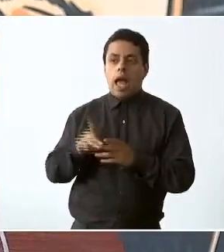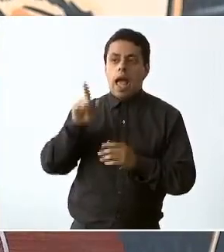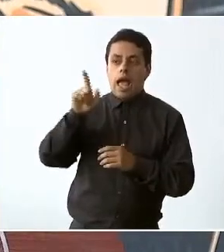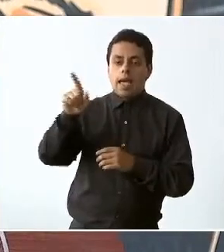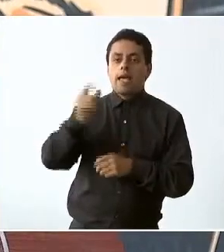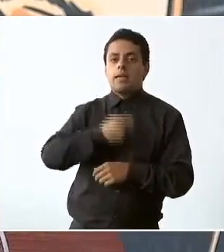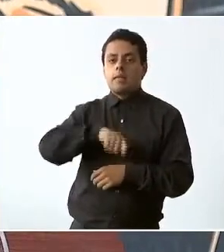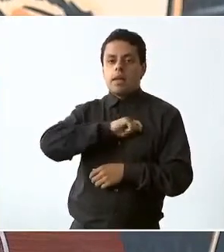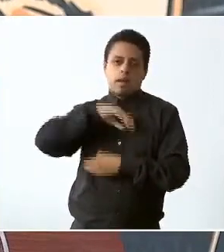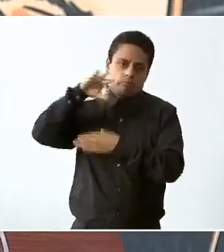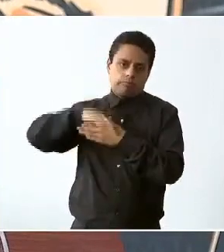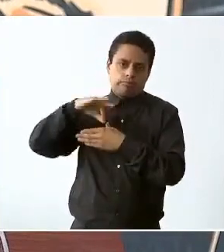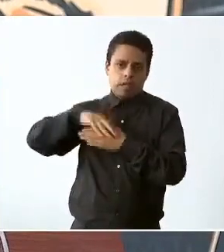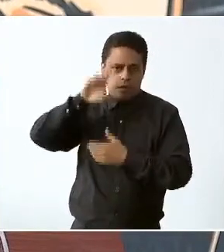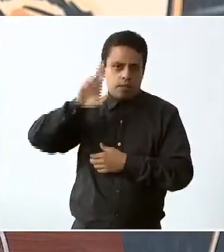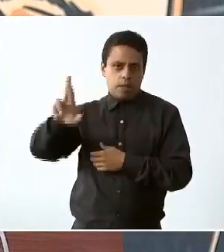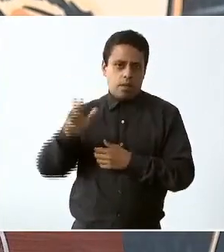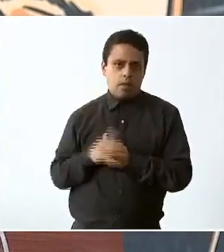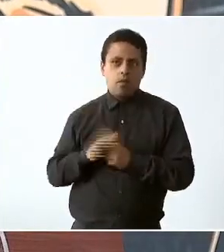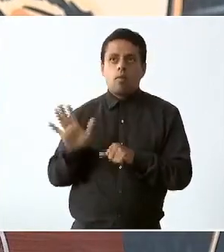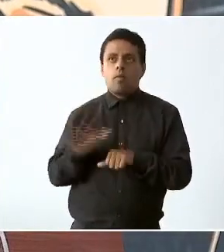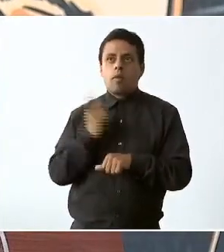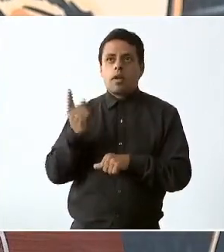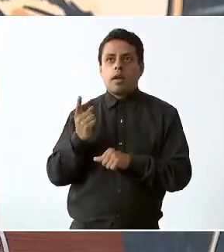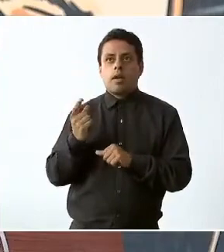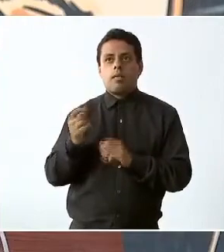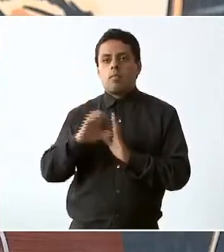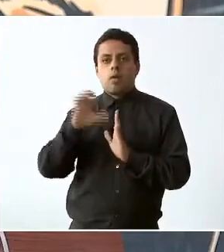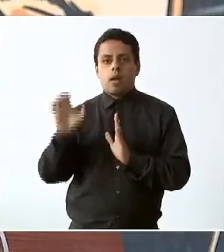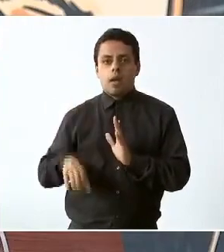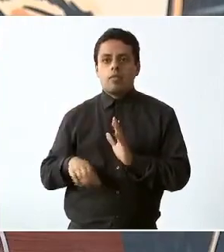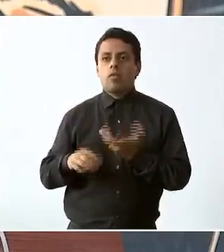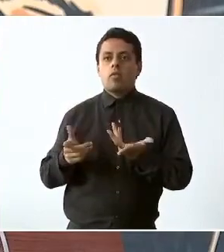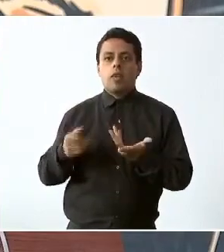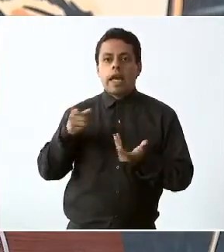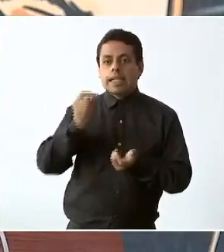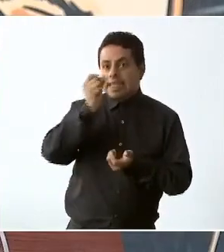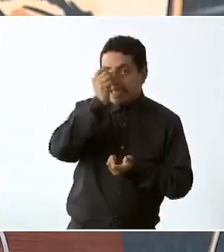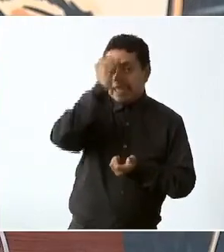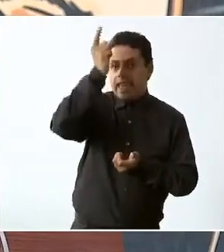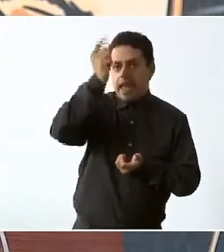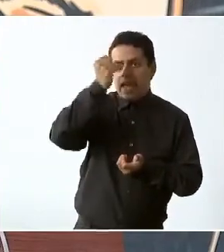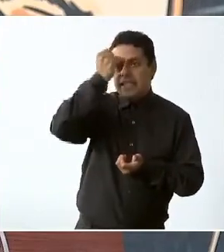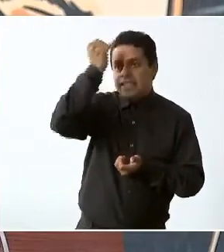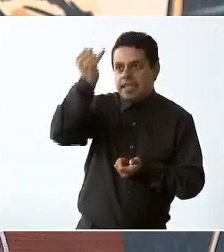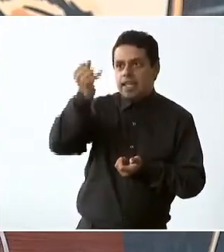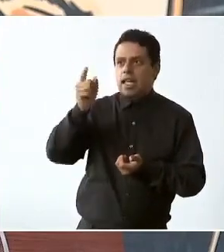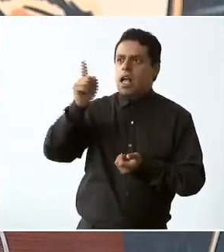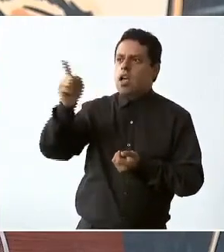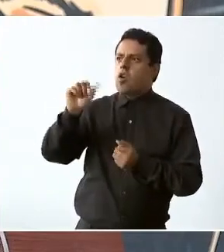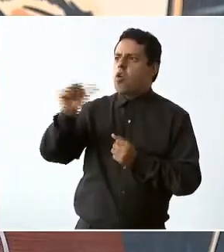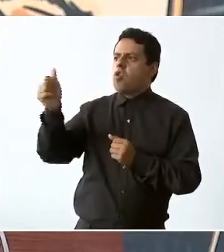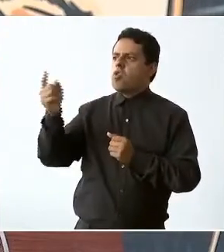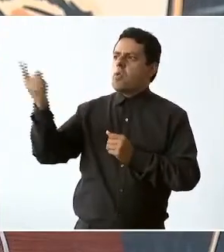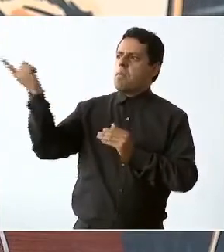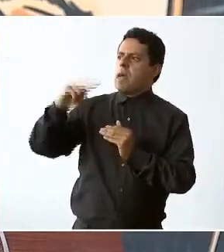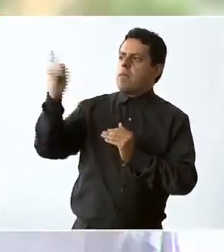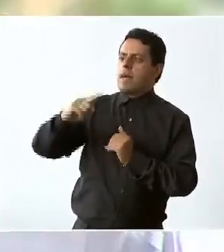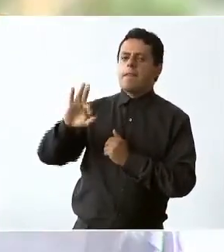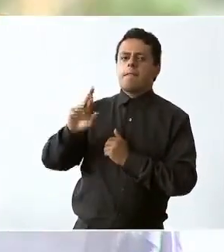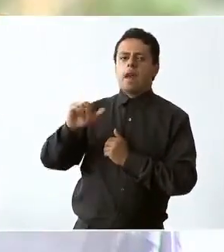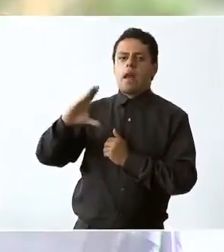española, porque su voluntad hubiera sido incompatible con aquella falsa retórica imperial de la dictadura